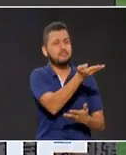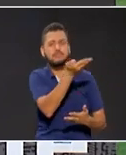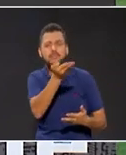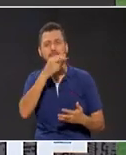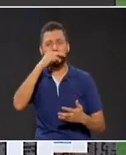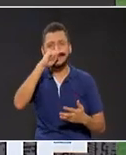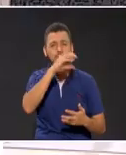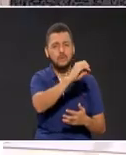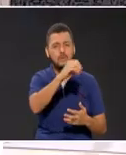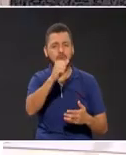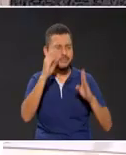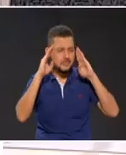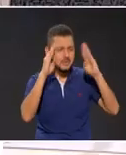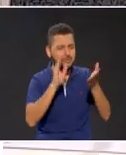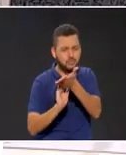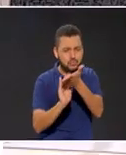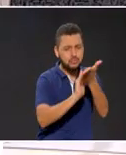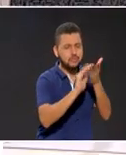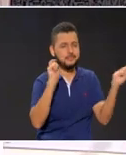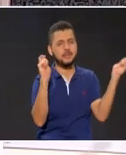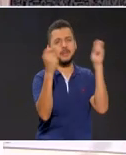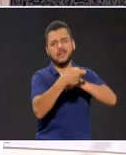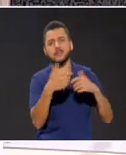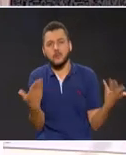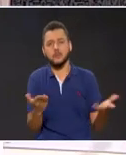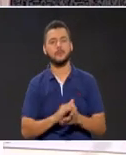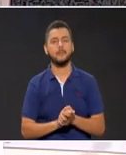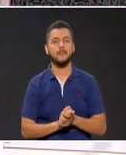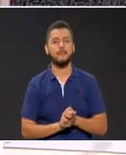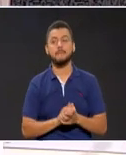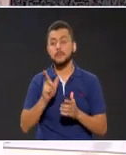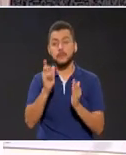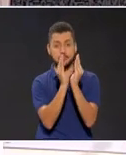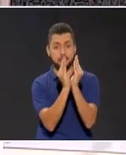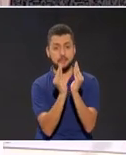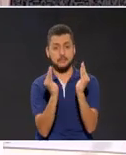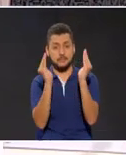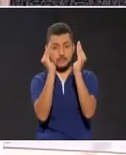migración. Bueno, mire, yo reconozco que Bienestar Familiar y el mismo